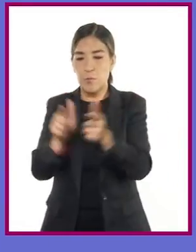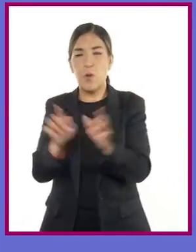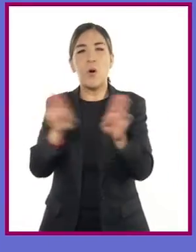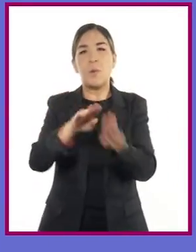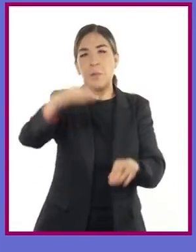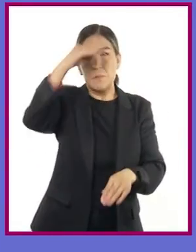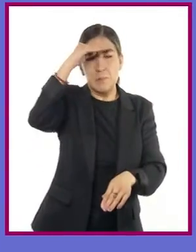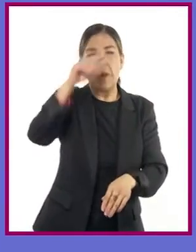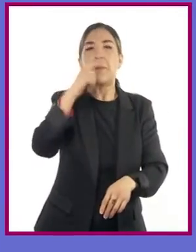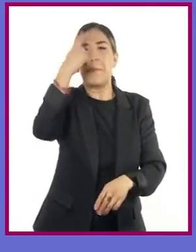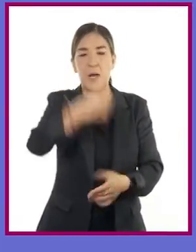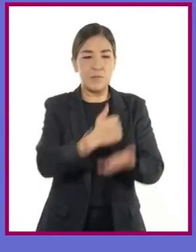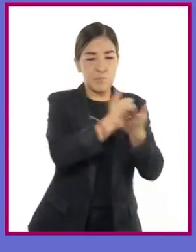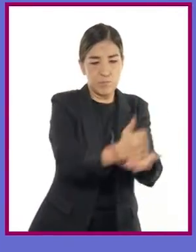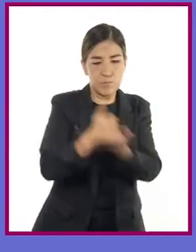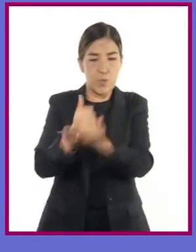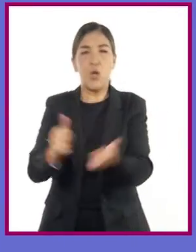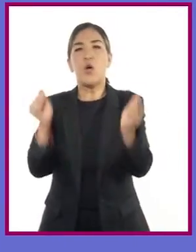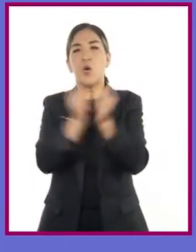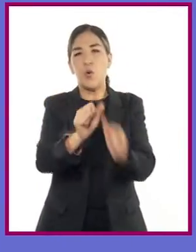de cooperación y respeto.